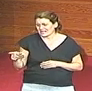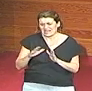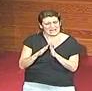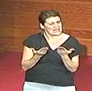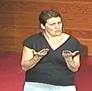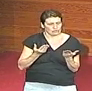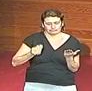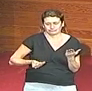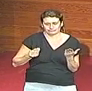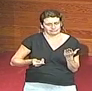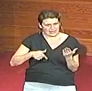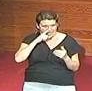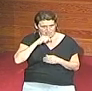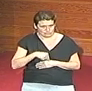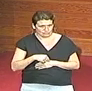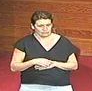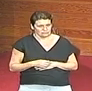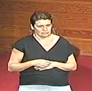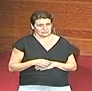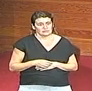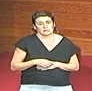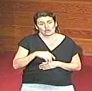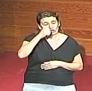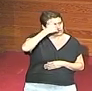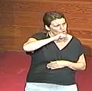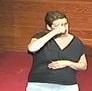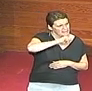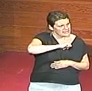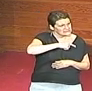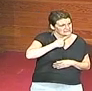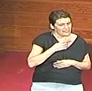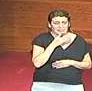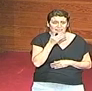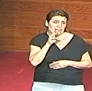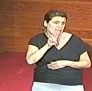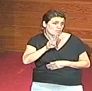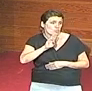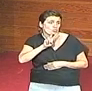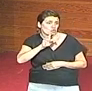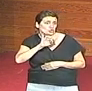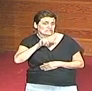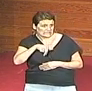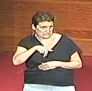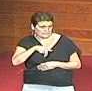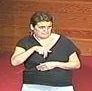año. Los hombres de Putin. Ella fue corresponsal en Moscú entre